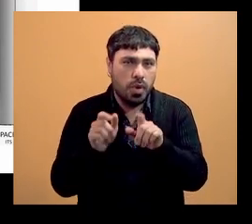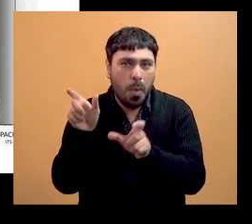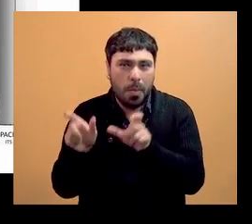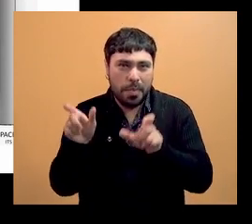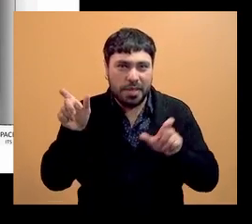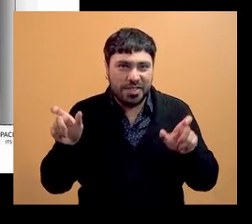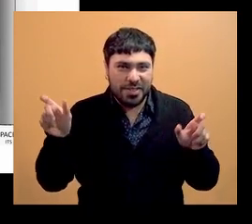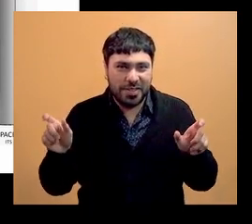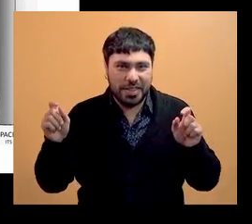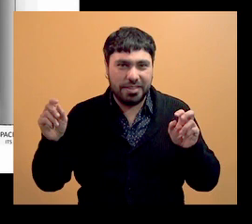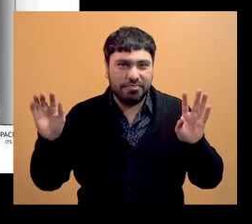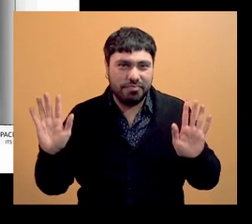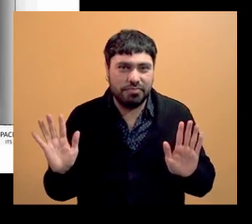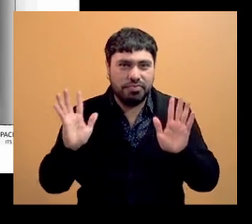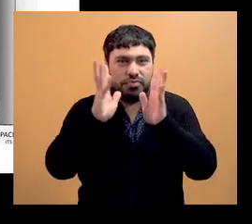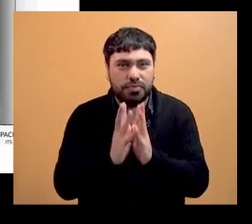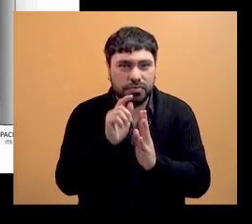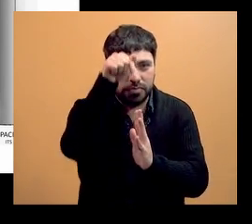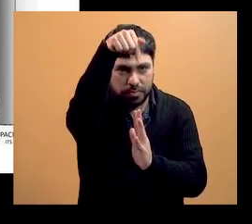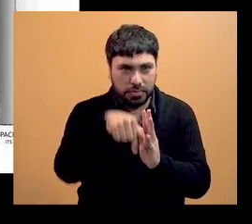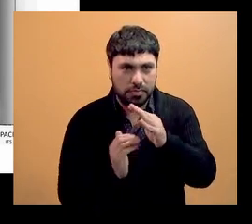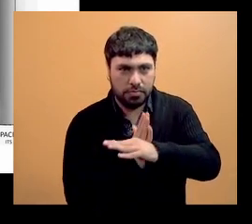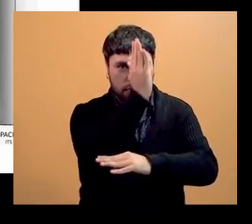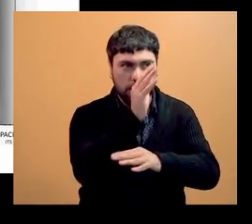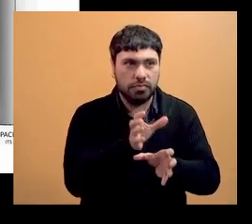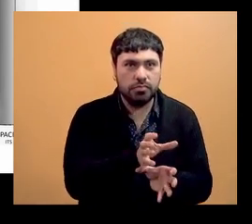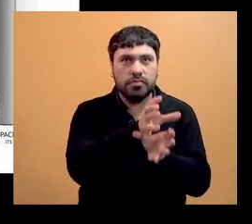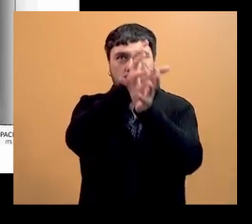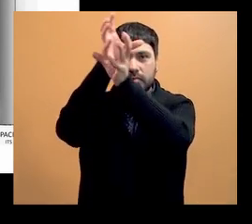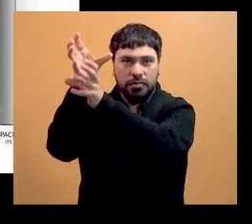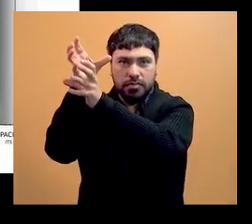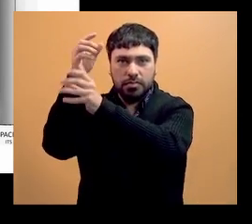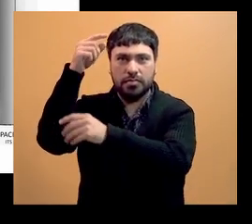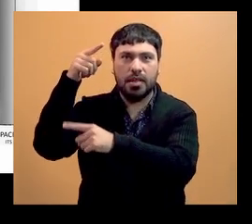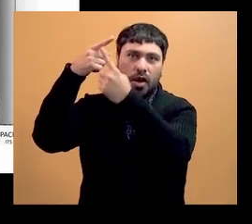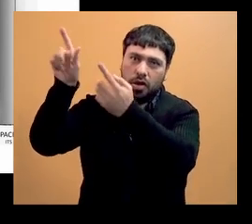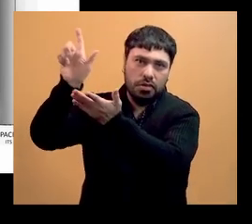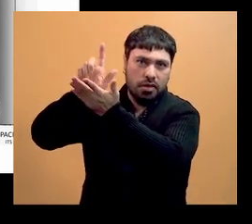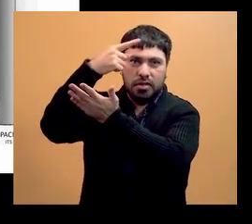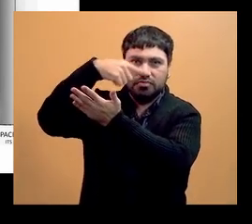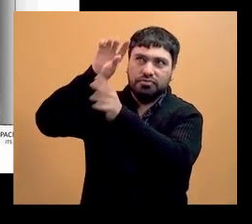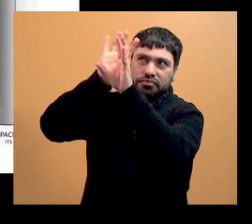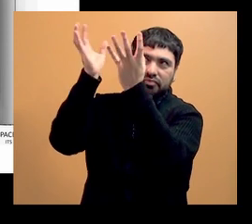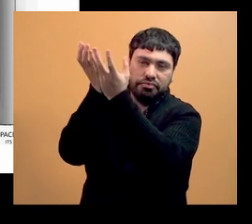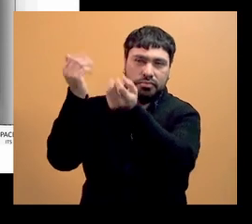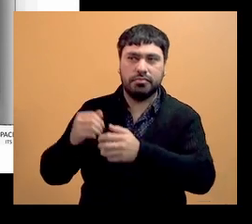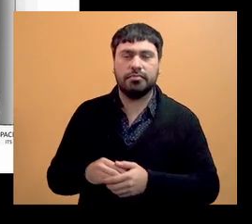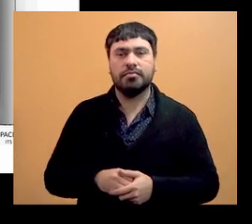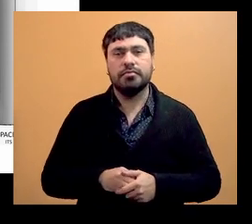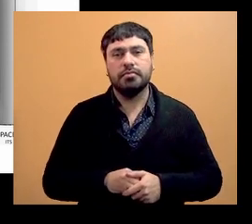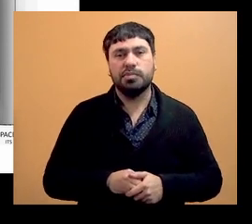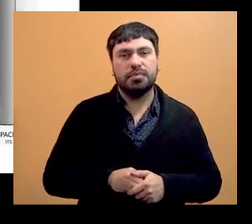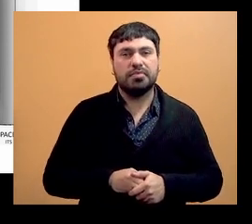Marte. En esta gráfica faltan algunos, solo para hacerse una idea, como en esta área de aquí, por aquí estaría el Soyuz, que actualmente está